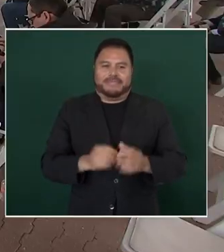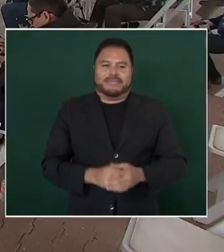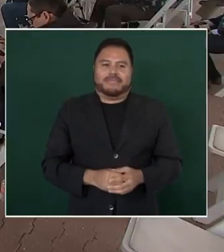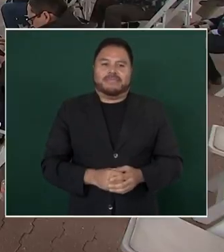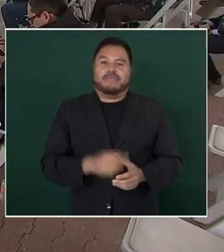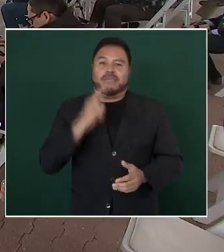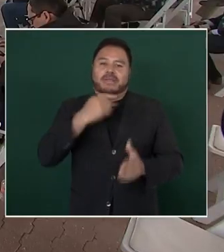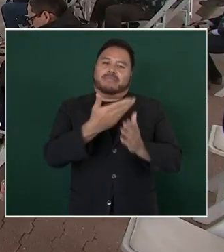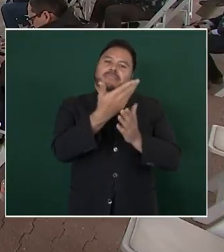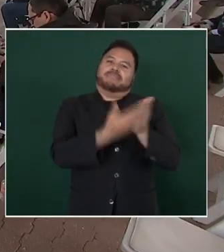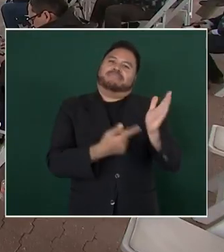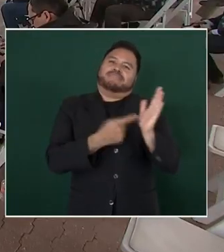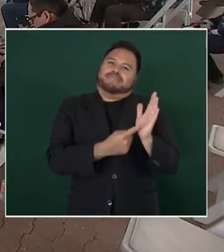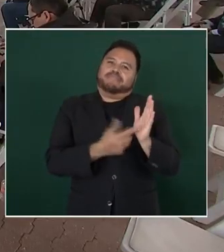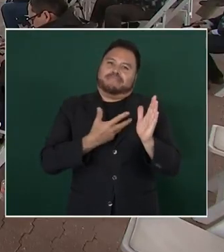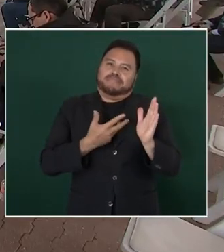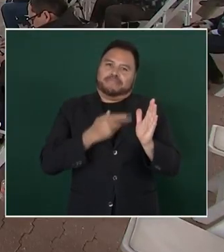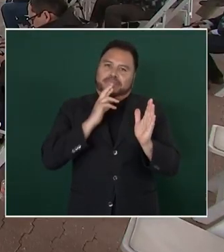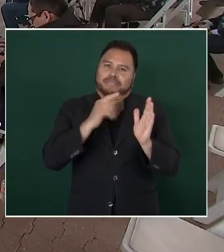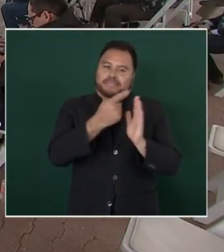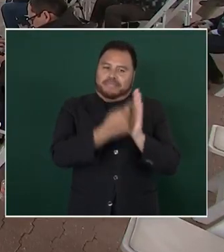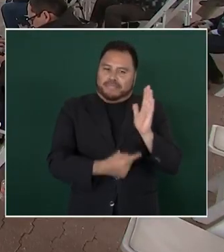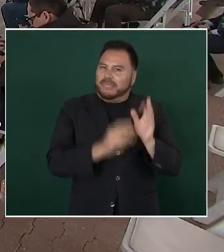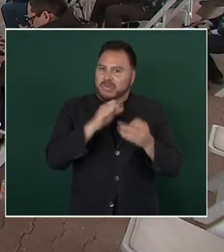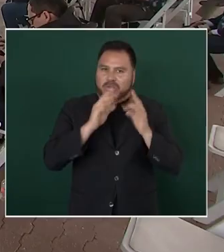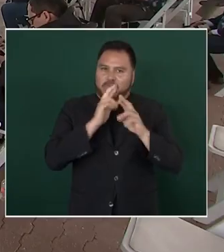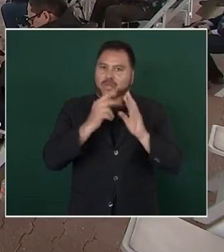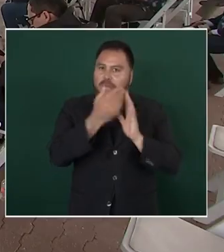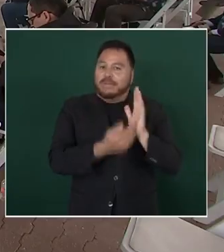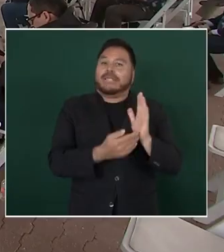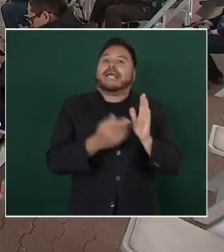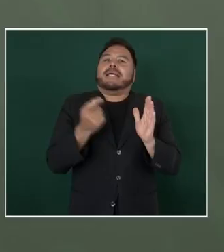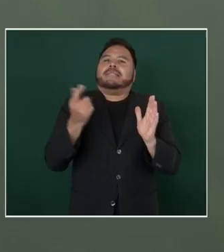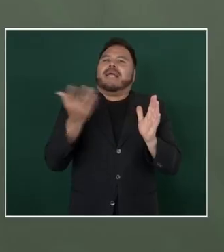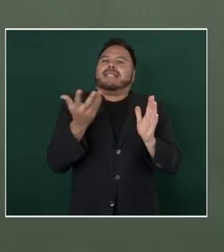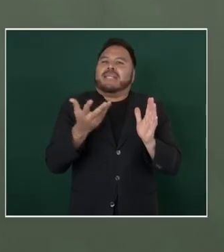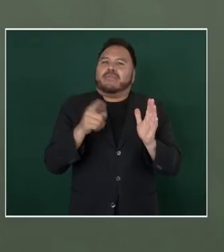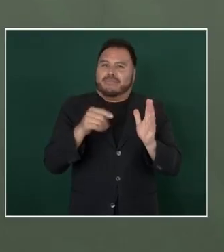todo el reporte de lo que se está haciendo